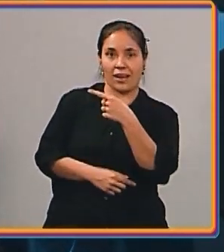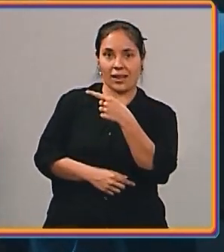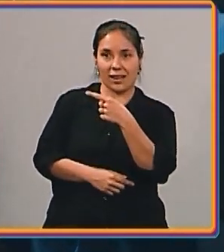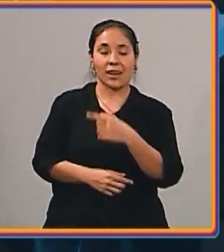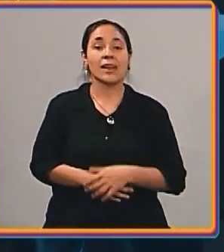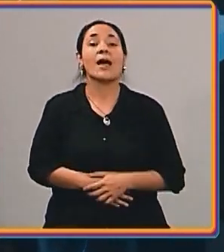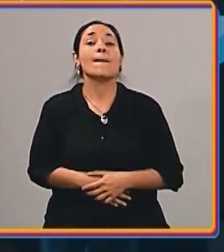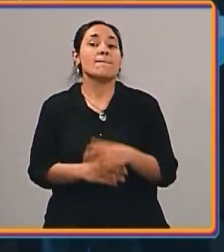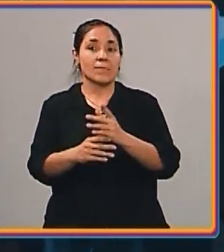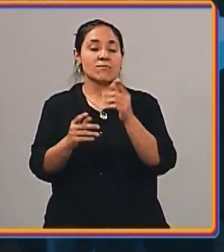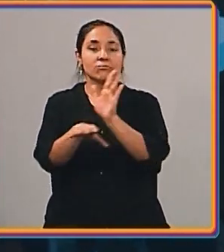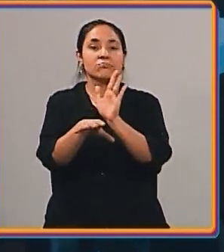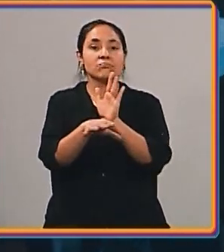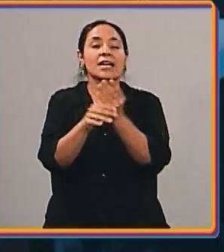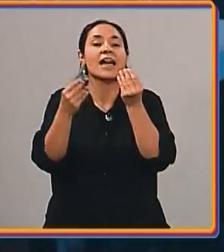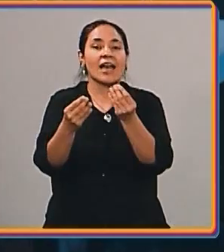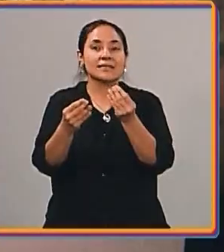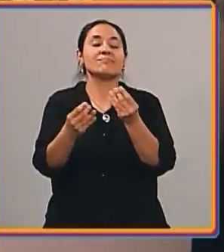que recrea los días de la Guerra Fría.